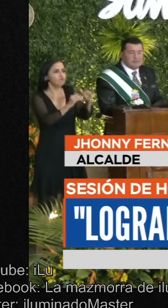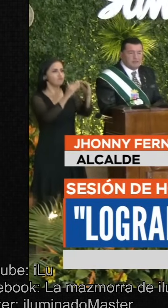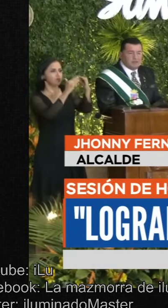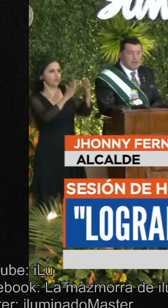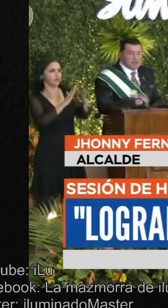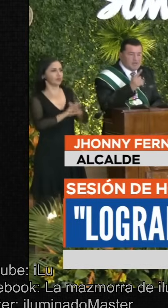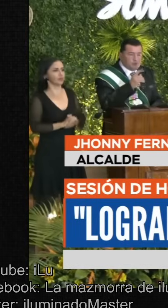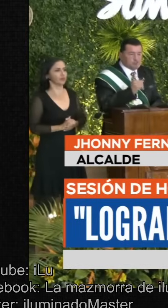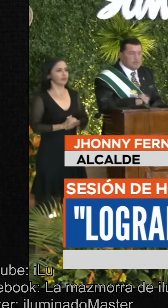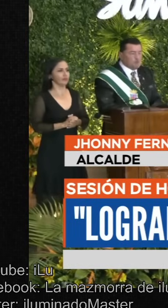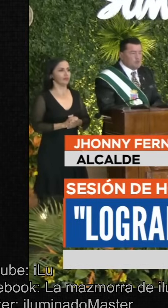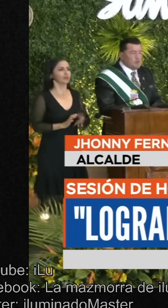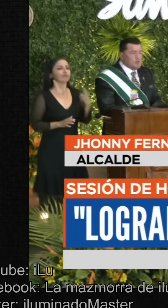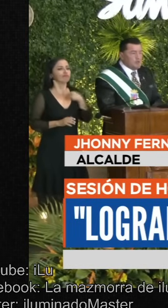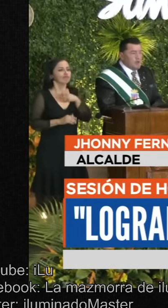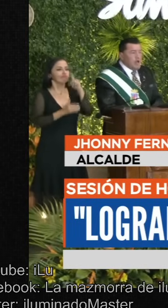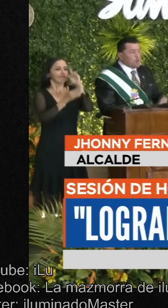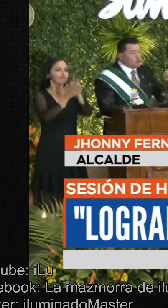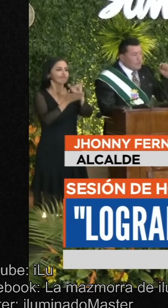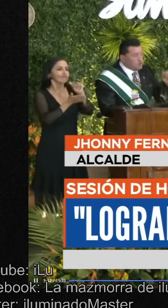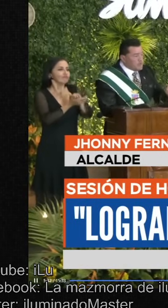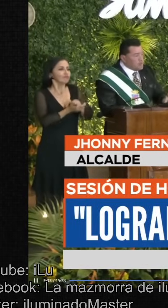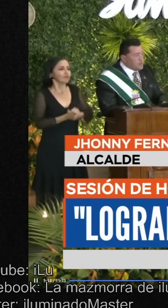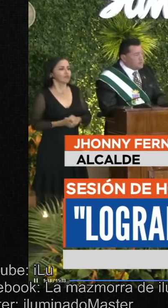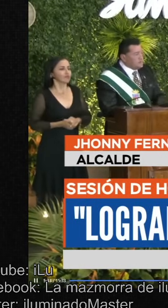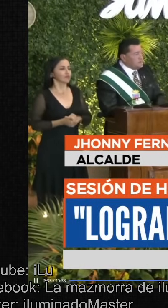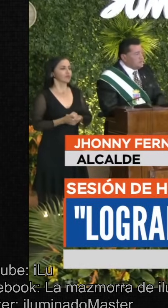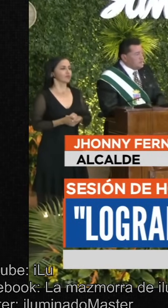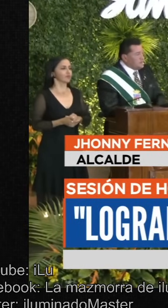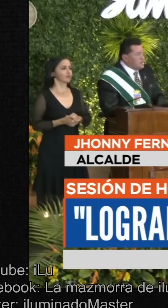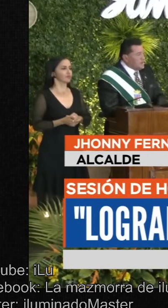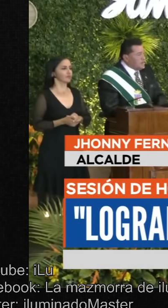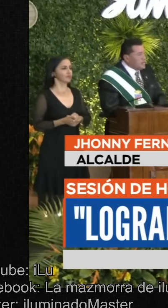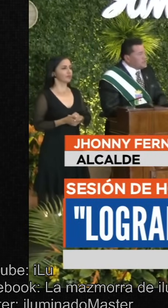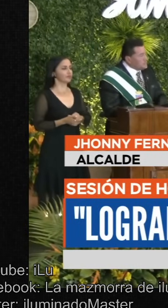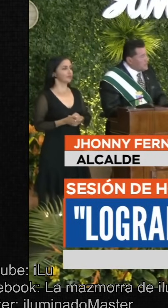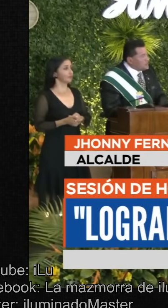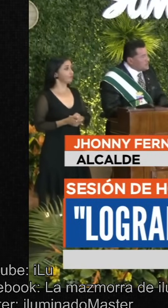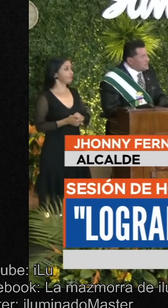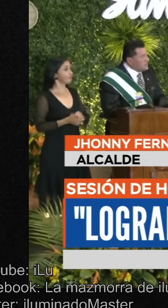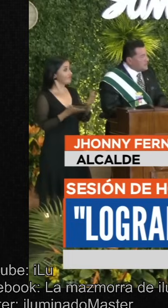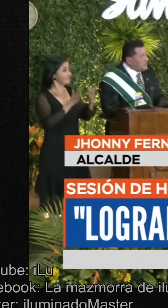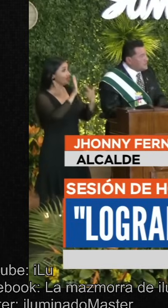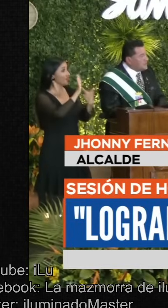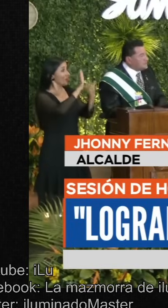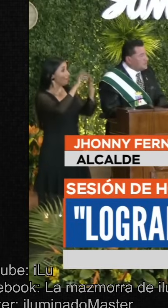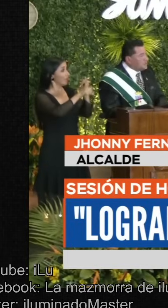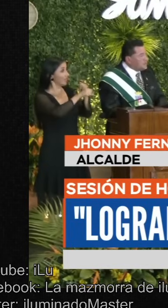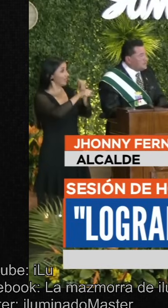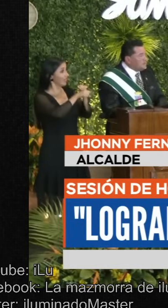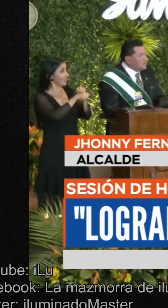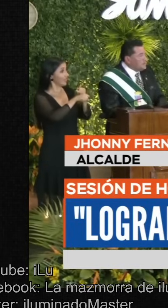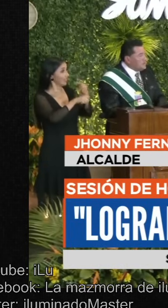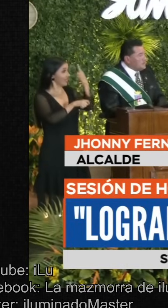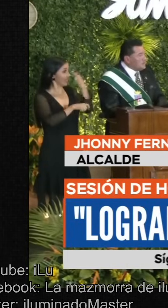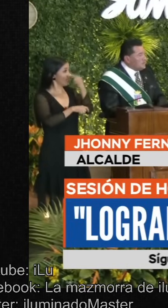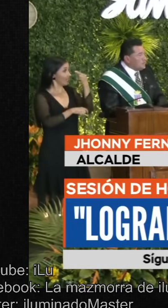casa. Allí apostamos. Apostamos también, y aquí está el representante de la Iglesia